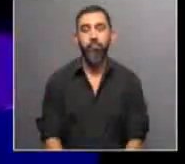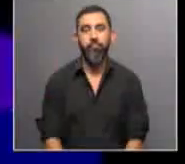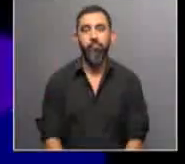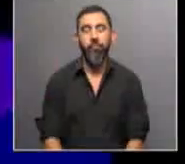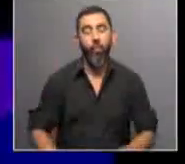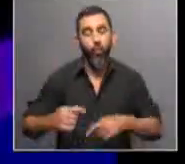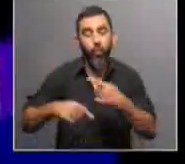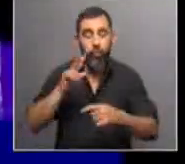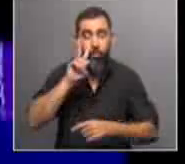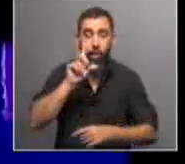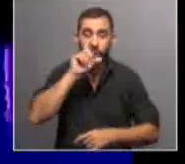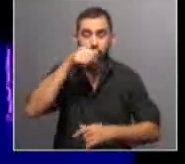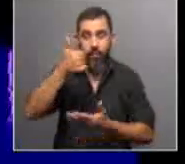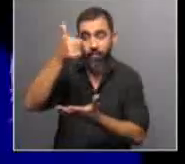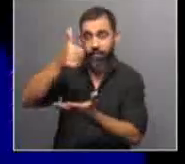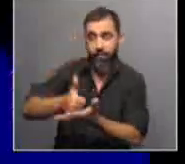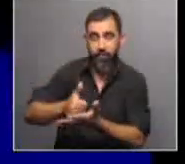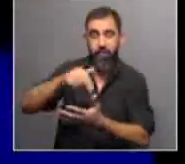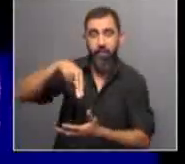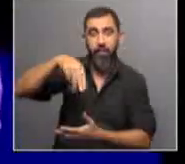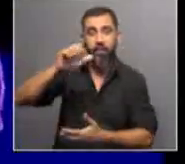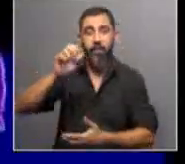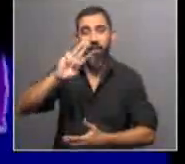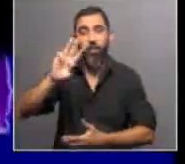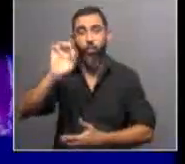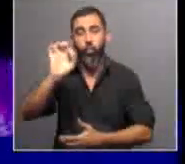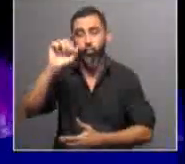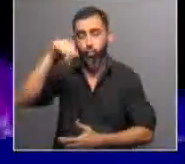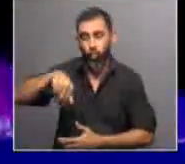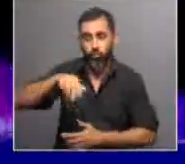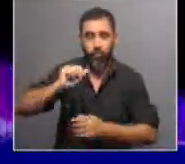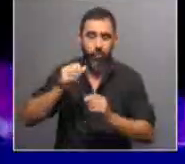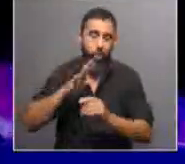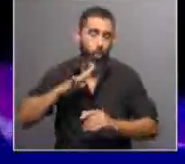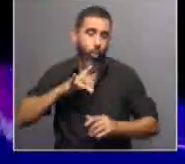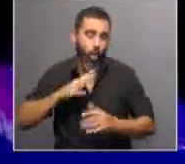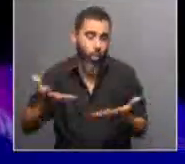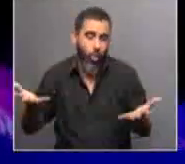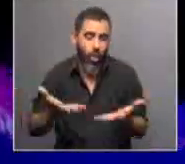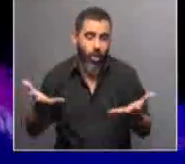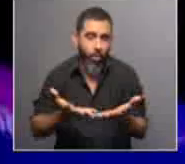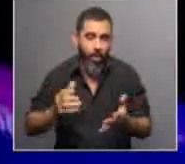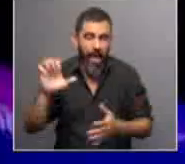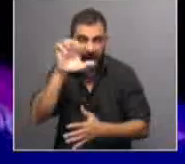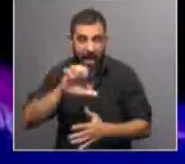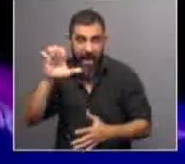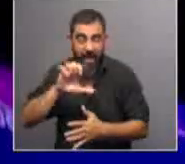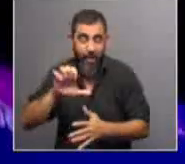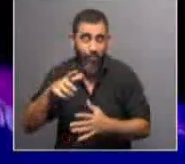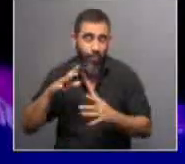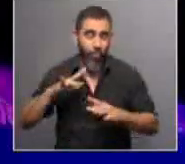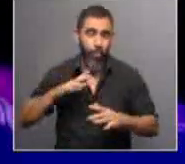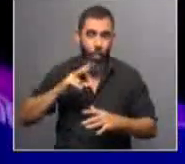Y seguimos en Mirá Montevideo. Ya estoy con Ricway Newsom, ex basquetbolista, se retiró ahora nomás en enero.